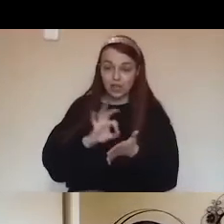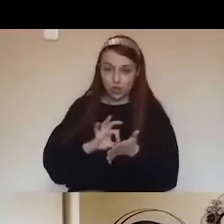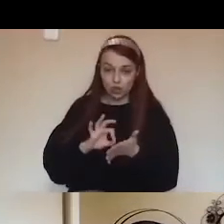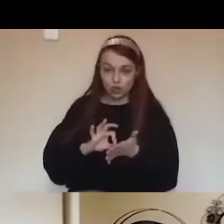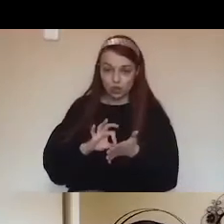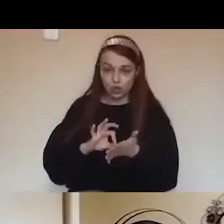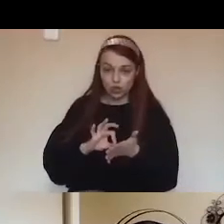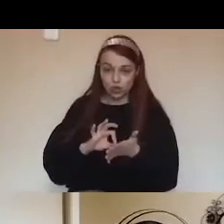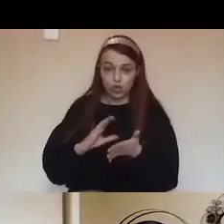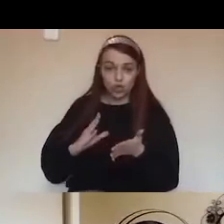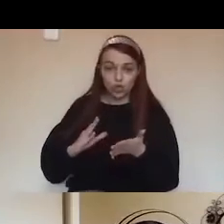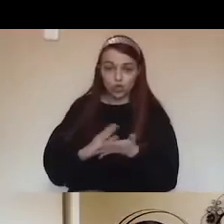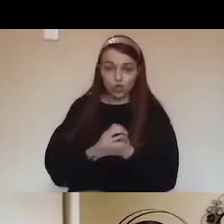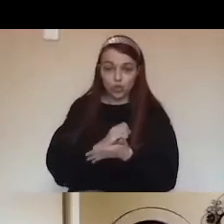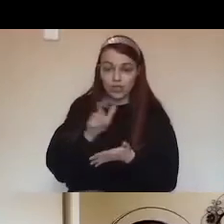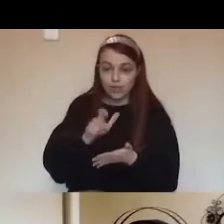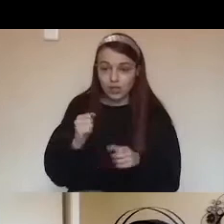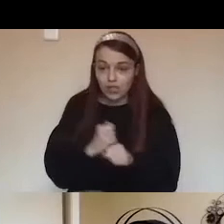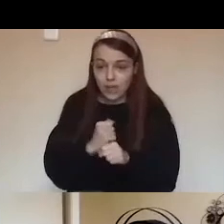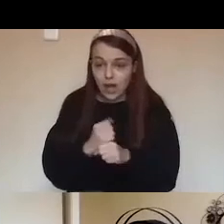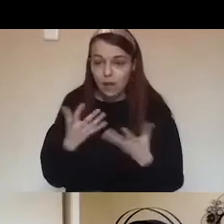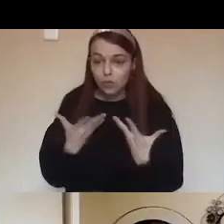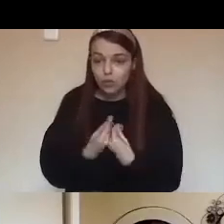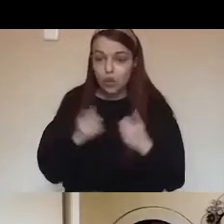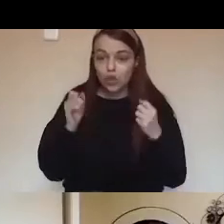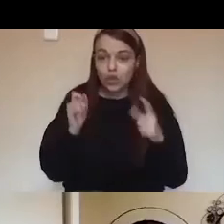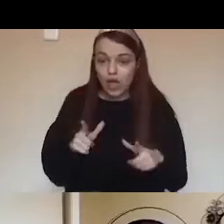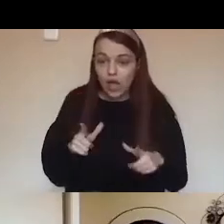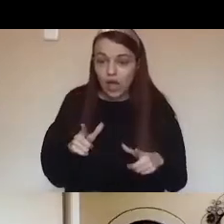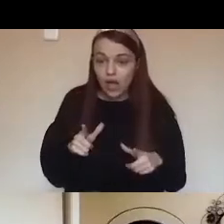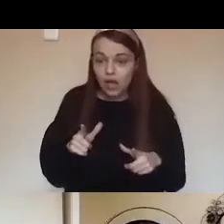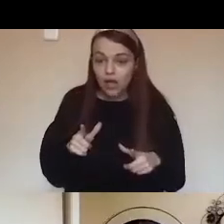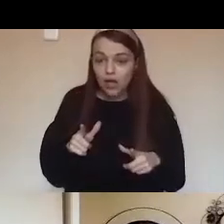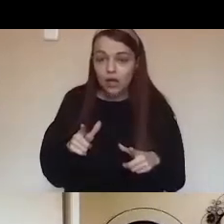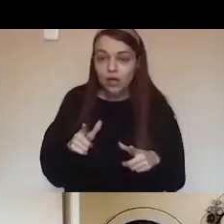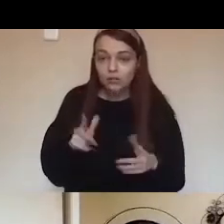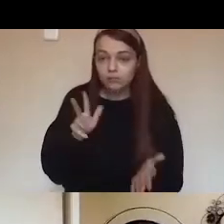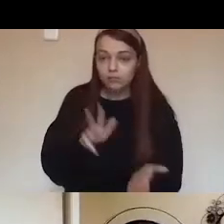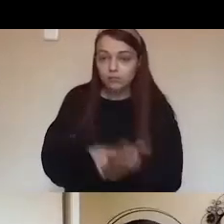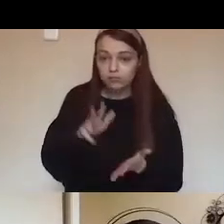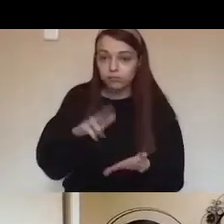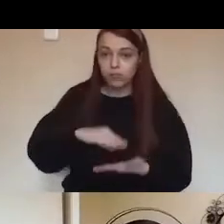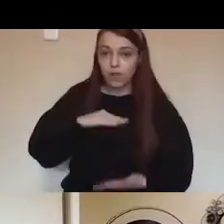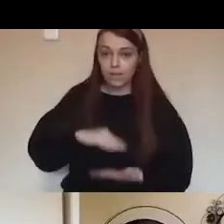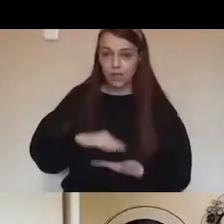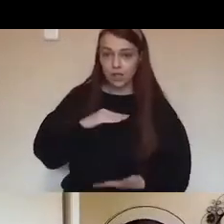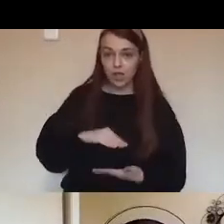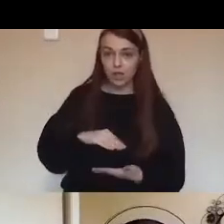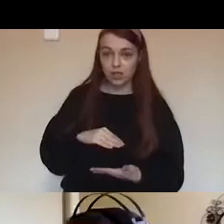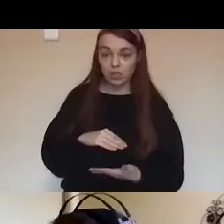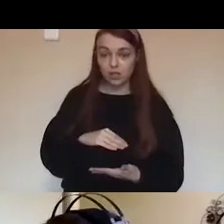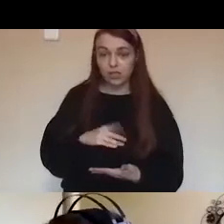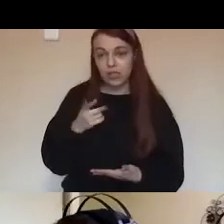nuestros prestadores han sido capacitados y, por supuesto, considerando, tratando de verlo de la forma holística. Hay